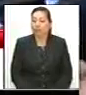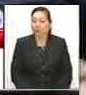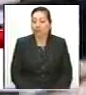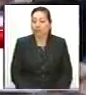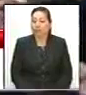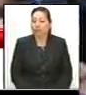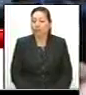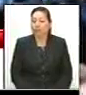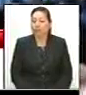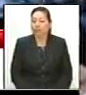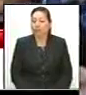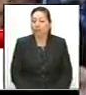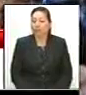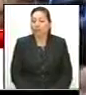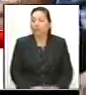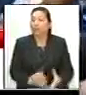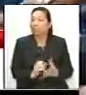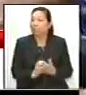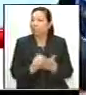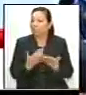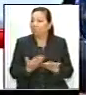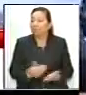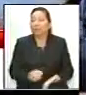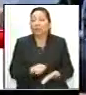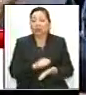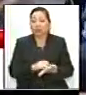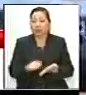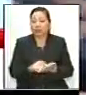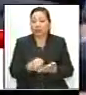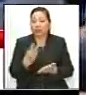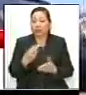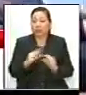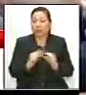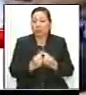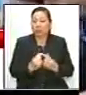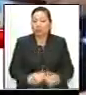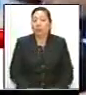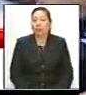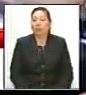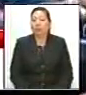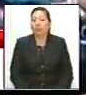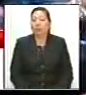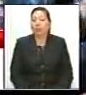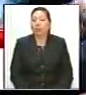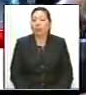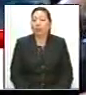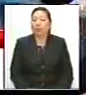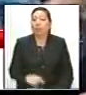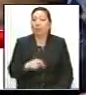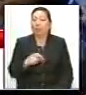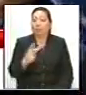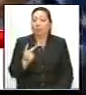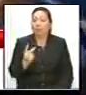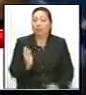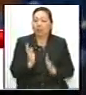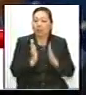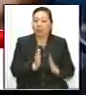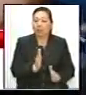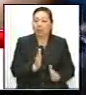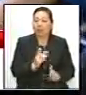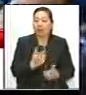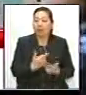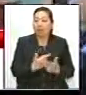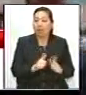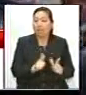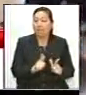Gracias. En primer lugar, quiero saludar la inscripción de las dos bancadas, de la bancada Cambio 21 y de la bancada Liberal,